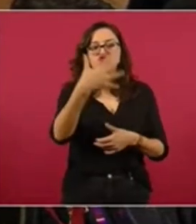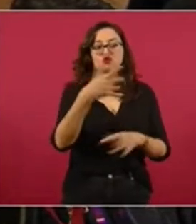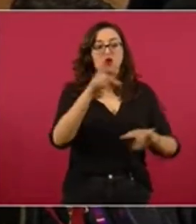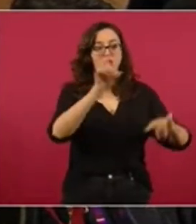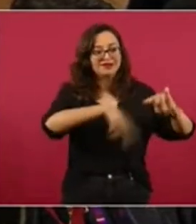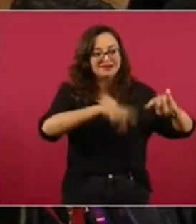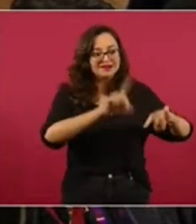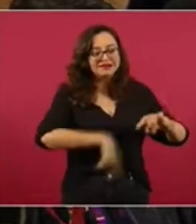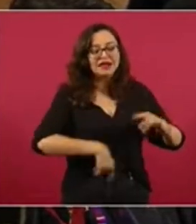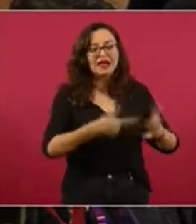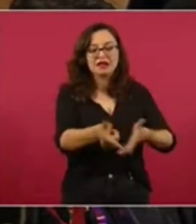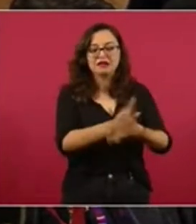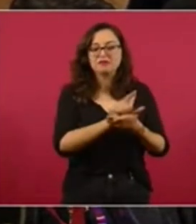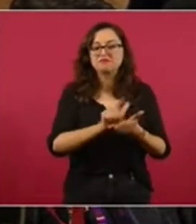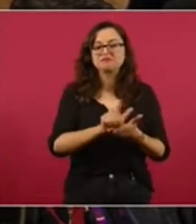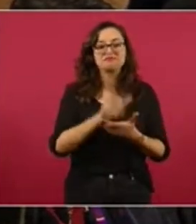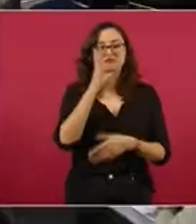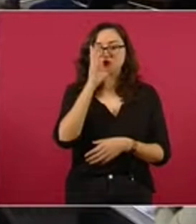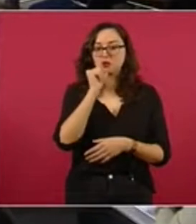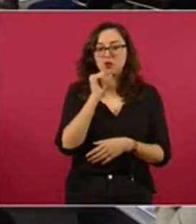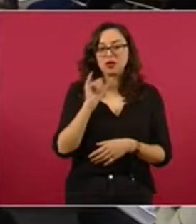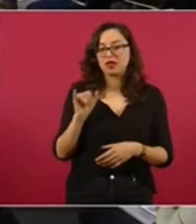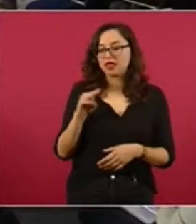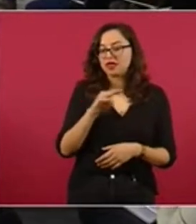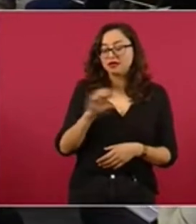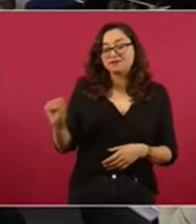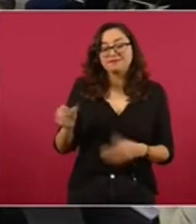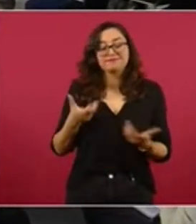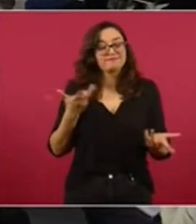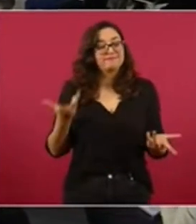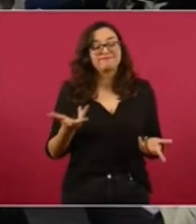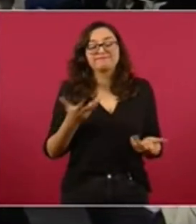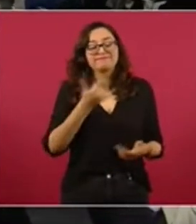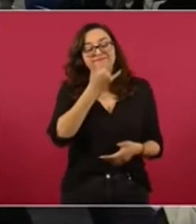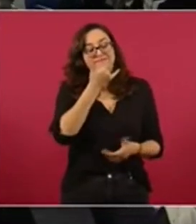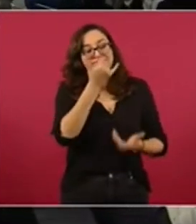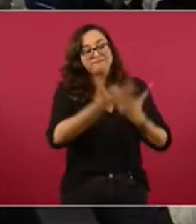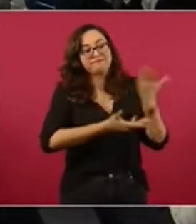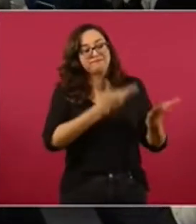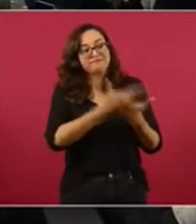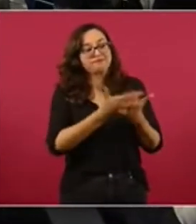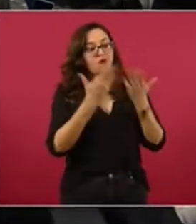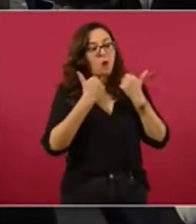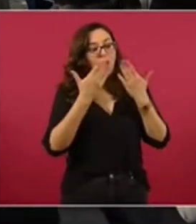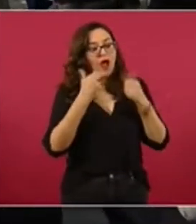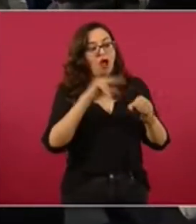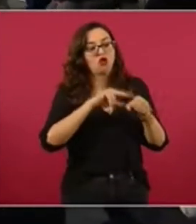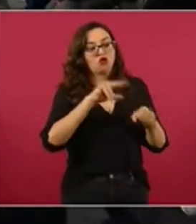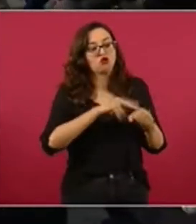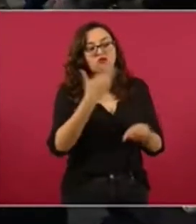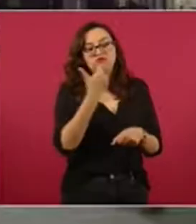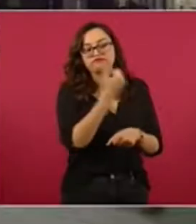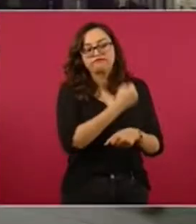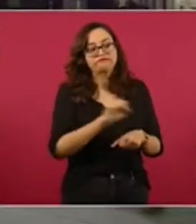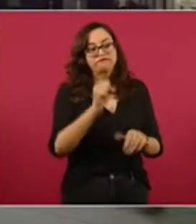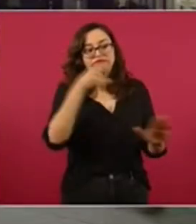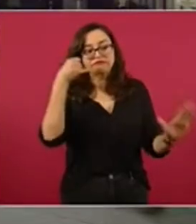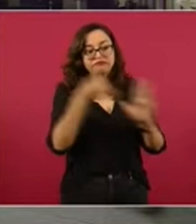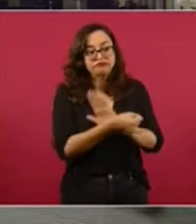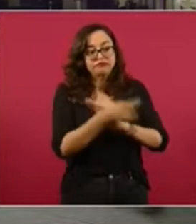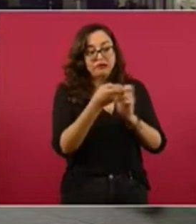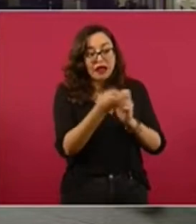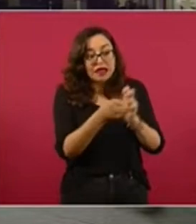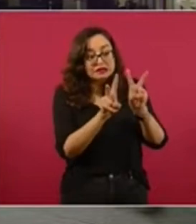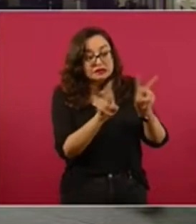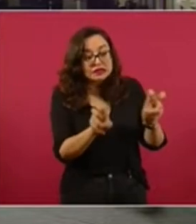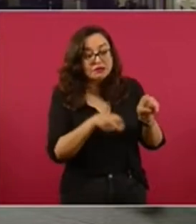hablé directamente al IMSS y me dijeron que por desgracia no lo tienen, no están preparados. Es algo que sí es muy importante